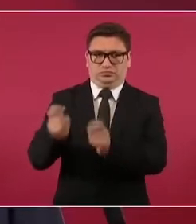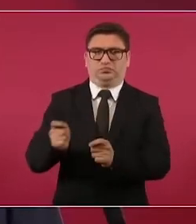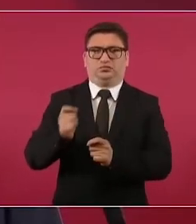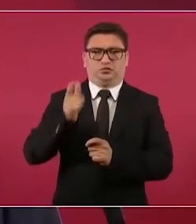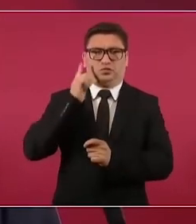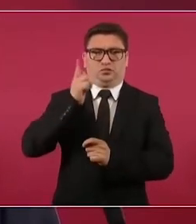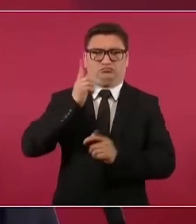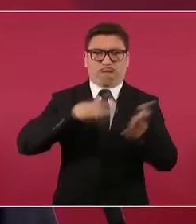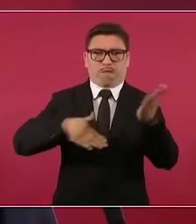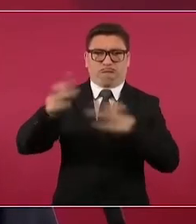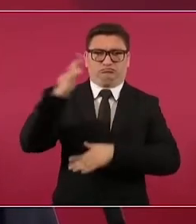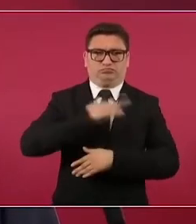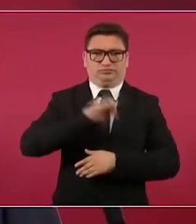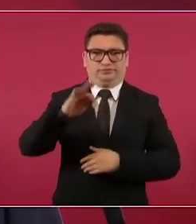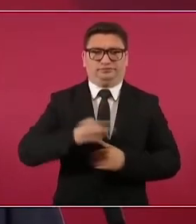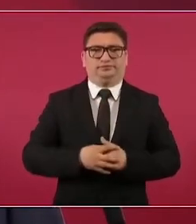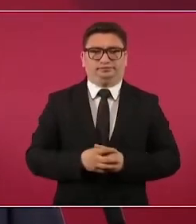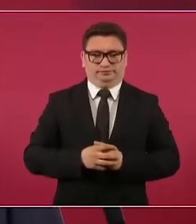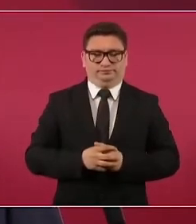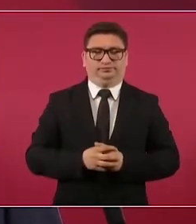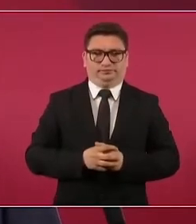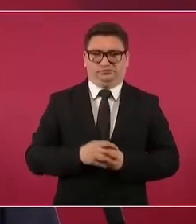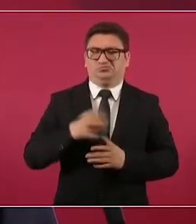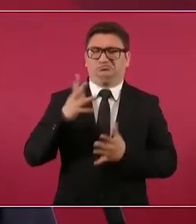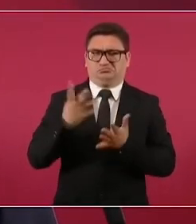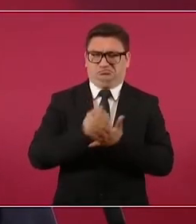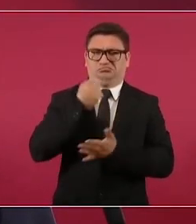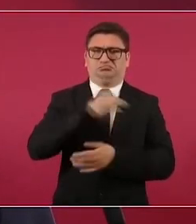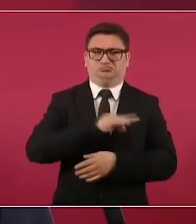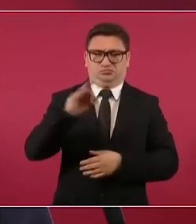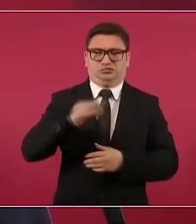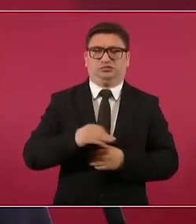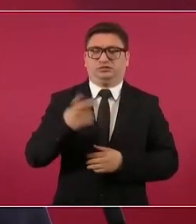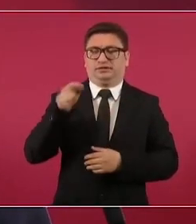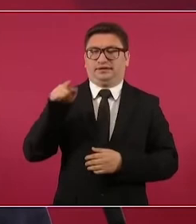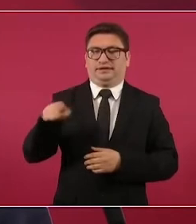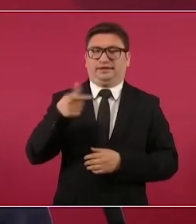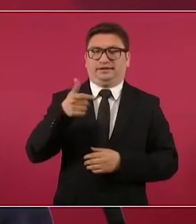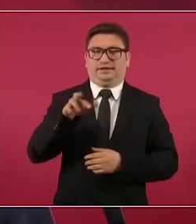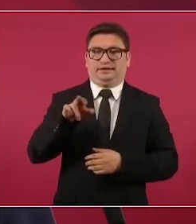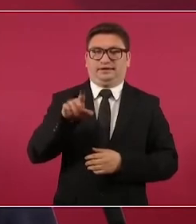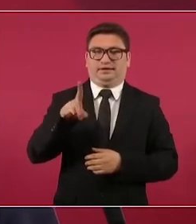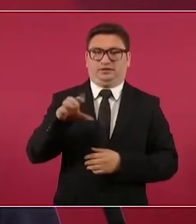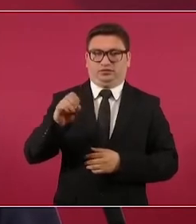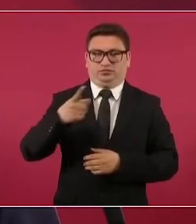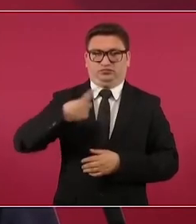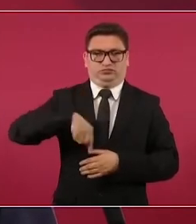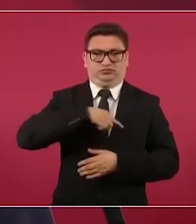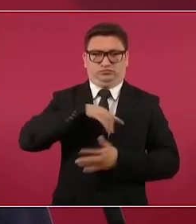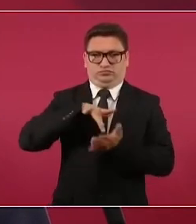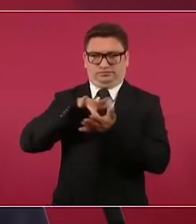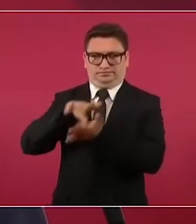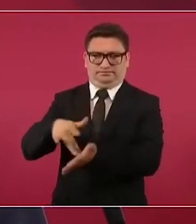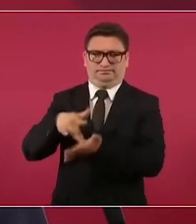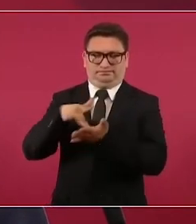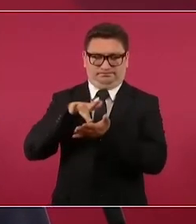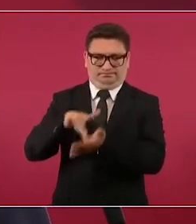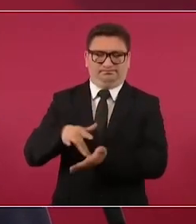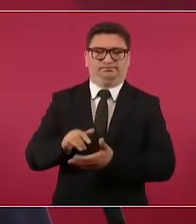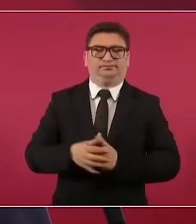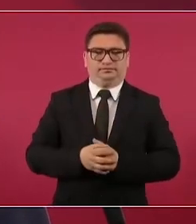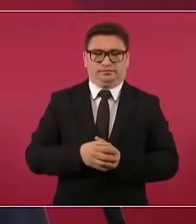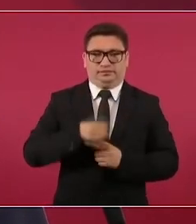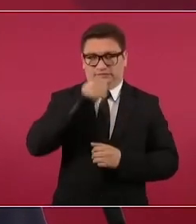prospere y triunfe, Gerardo. Nosotros lo apoyamos.